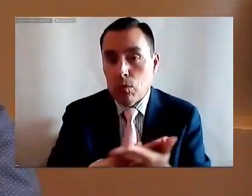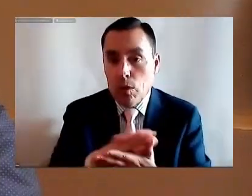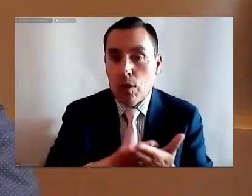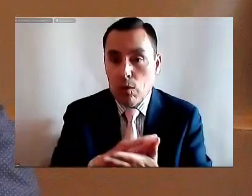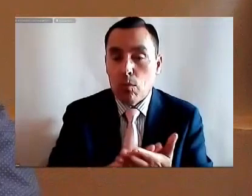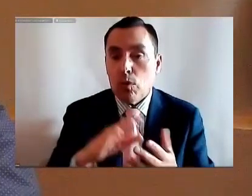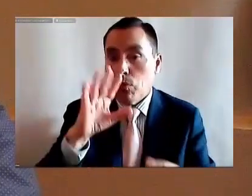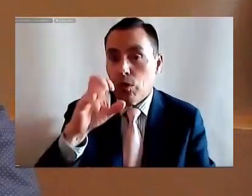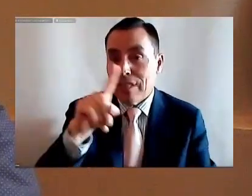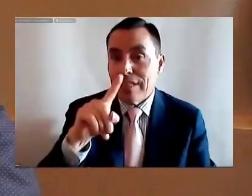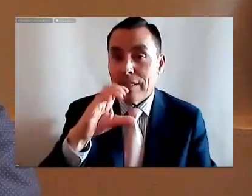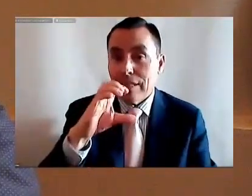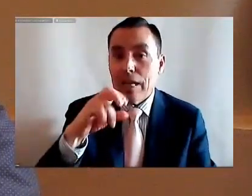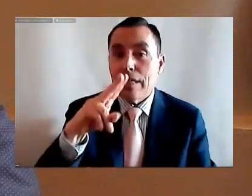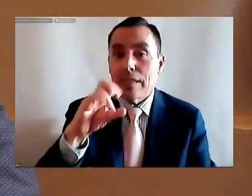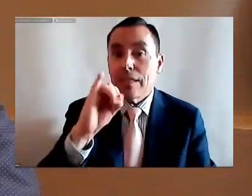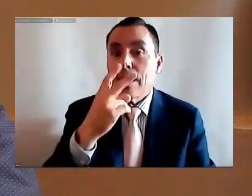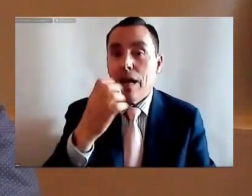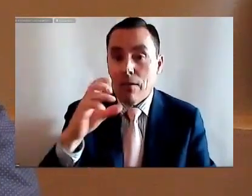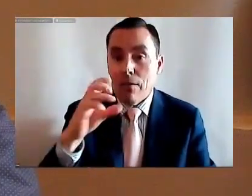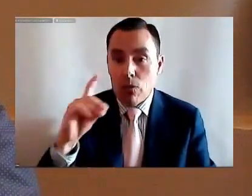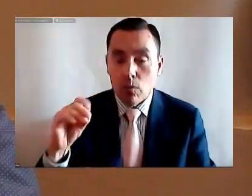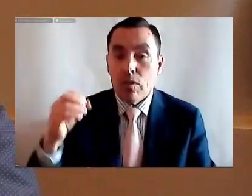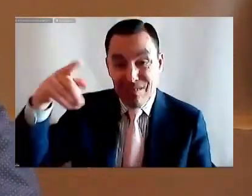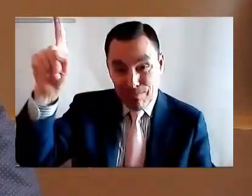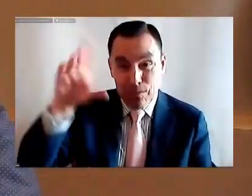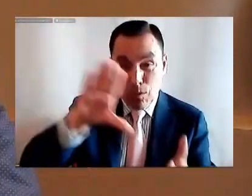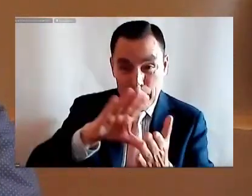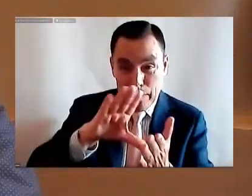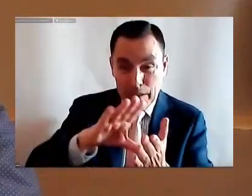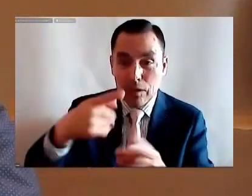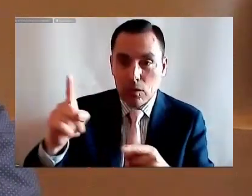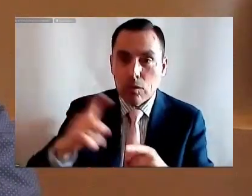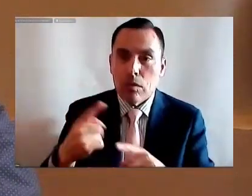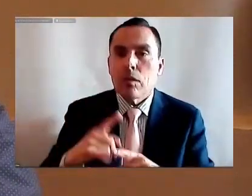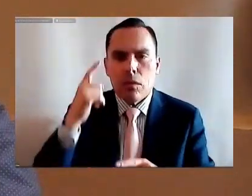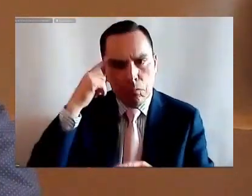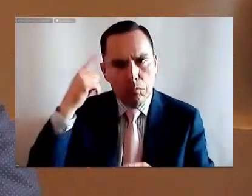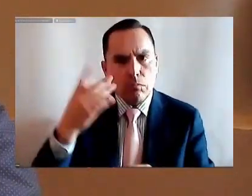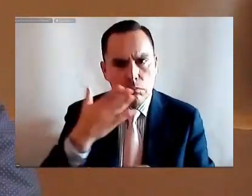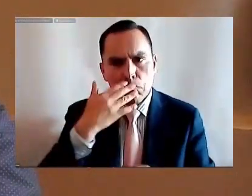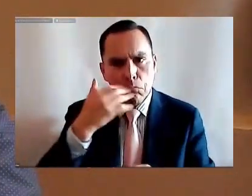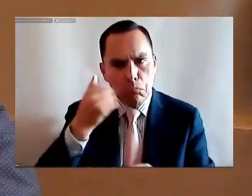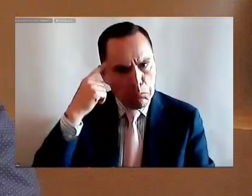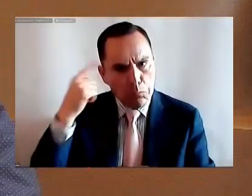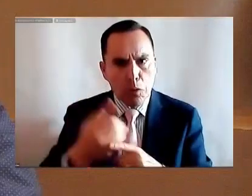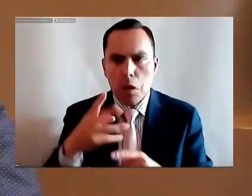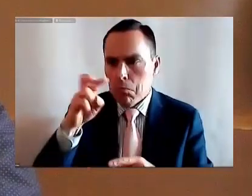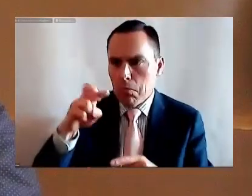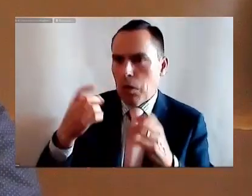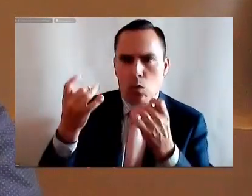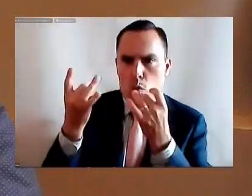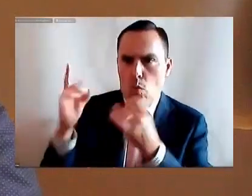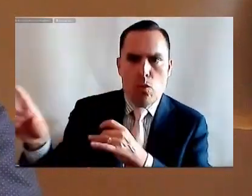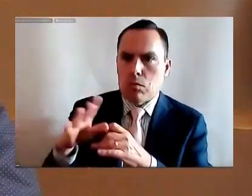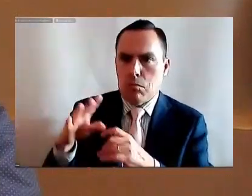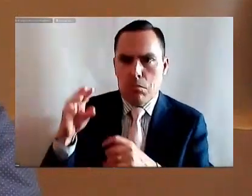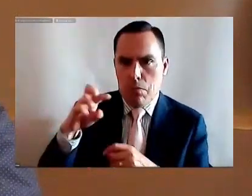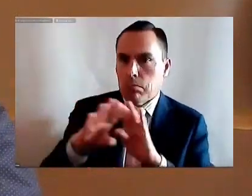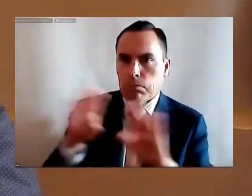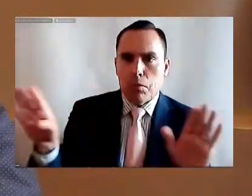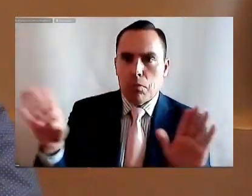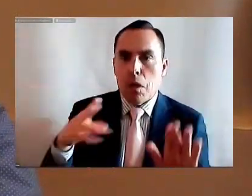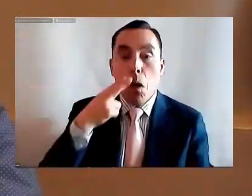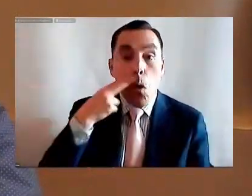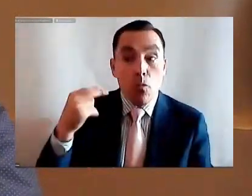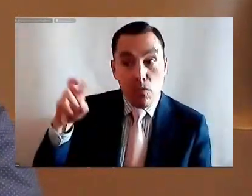que todo el postnatal lo tenga el hombre obligatoriamente y irrenunciablemente también. Pero si tú establecieras que tanto el papá, como